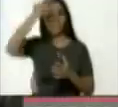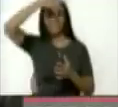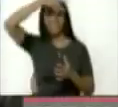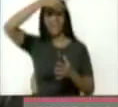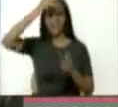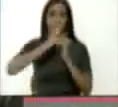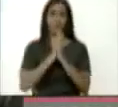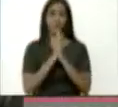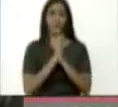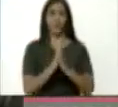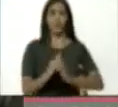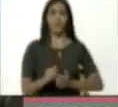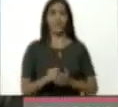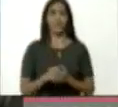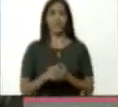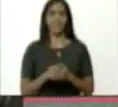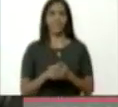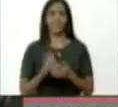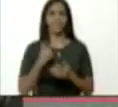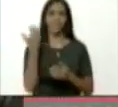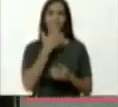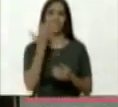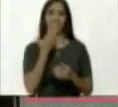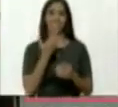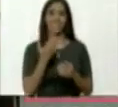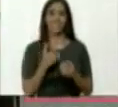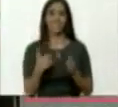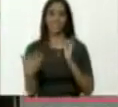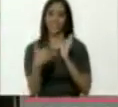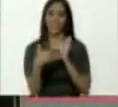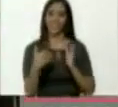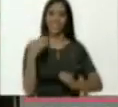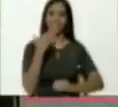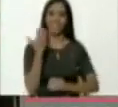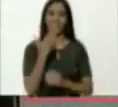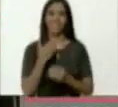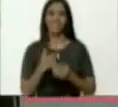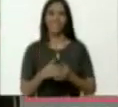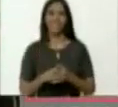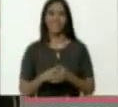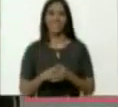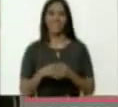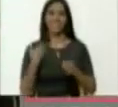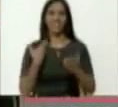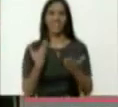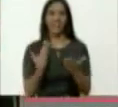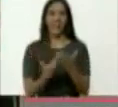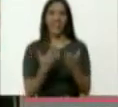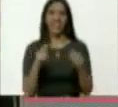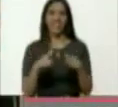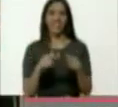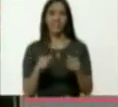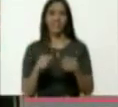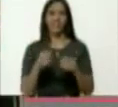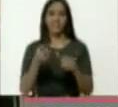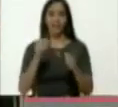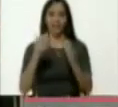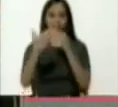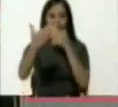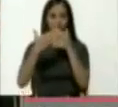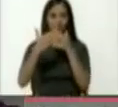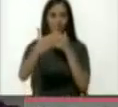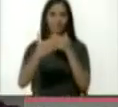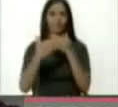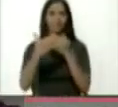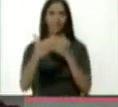Corta Conducta. Ya no me voy a reír más así porque se meten conmigo cuando me río así. Porque aquí hasta le quitamos, lo ponemos fuera de foco a Ricardo. Sí, lo